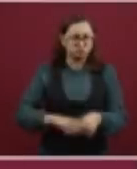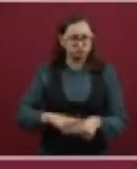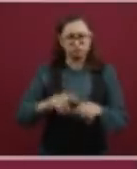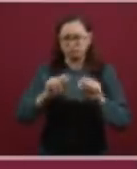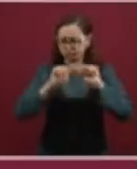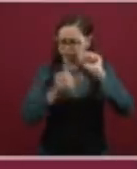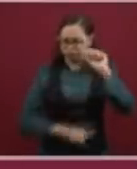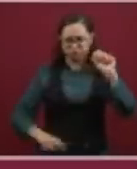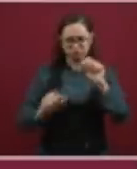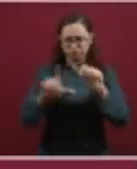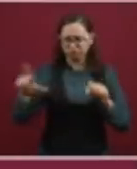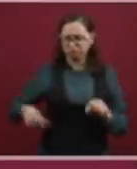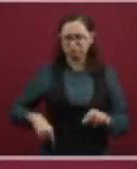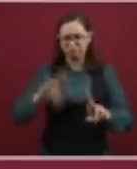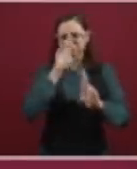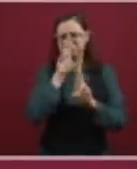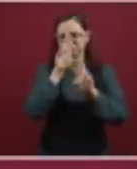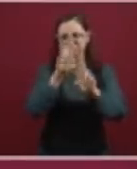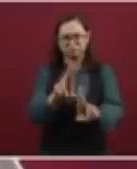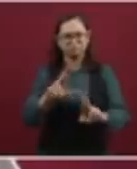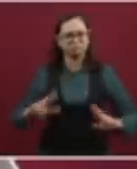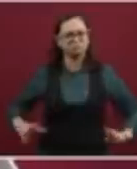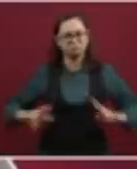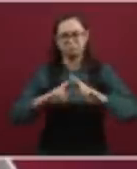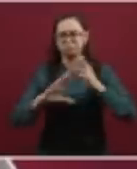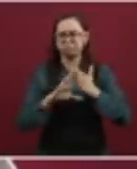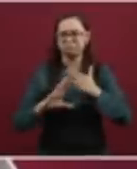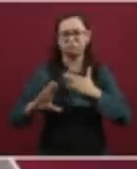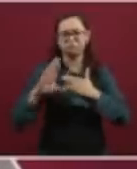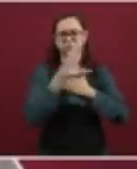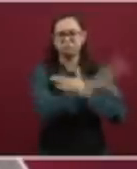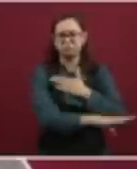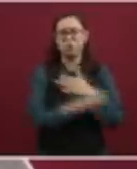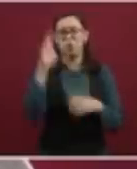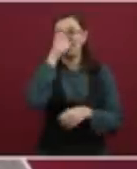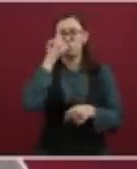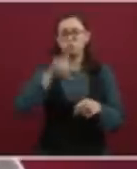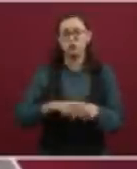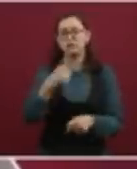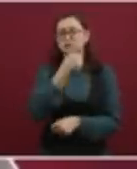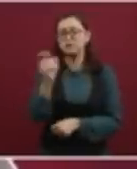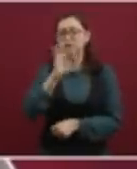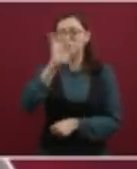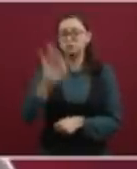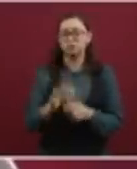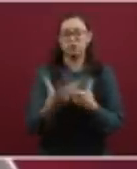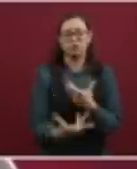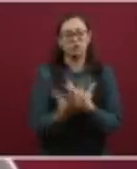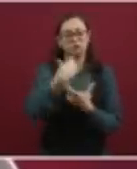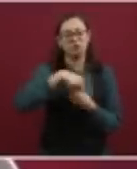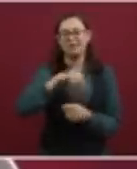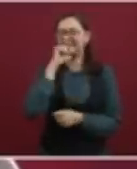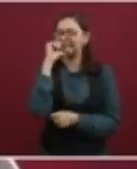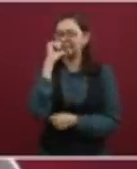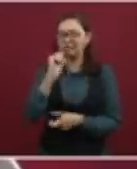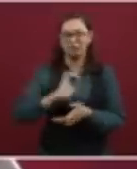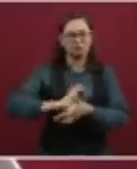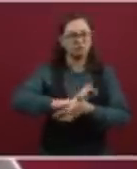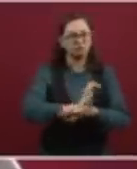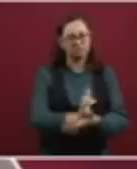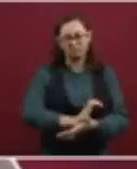cultural, hacer una política de cultura 100% incluyente, donde nadie quede atrás, donde no exista